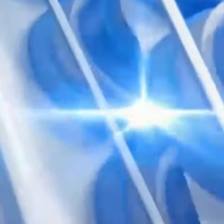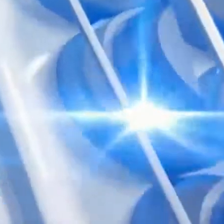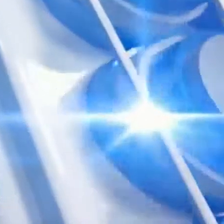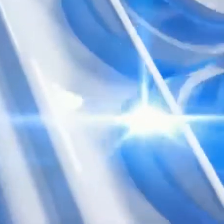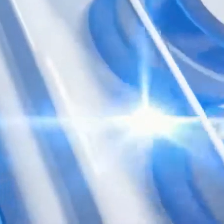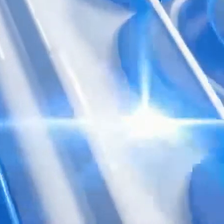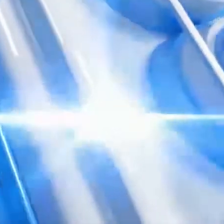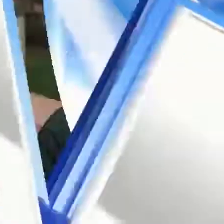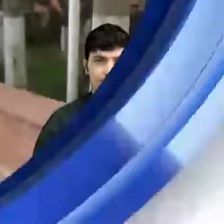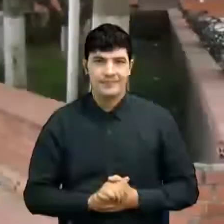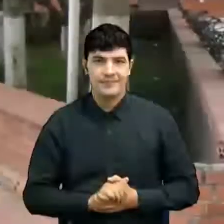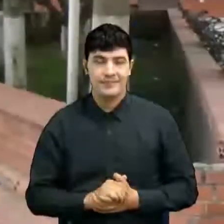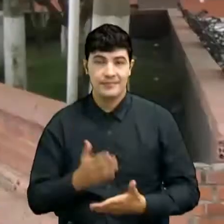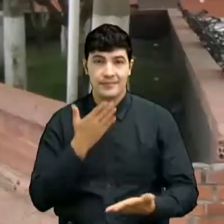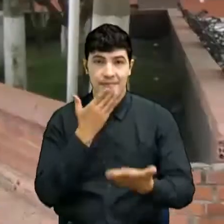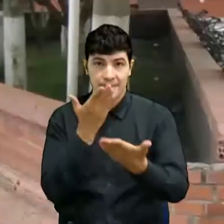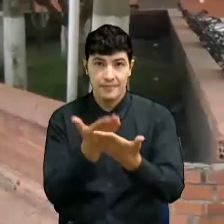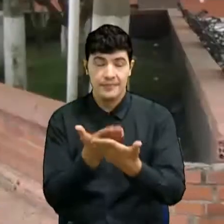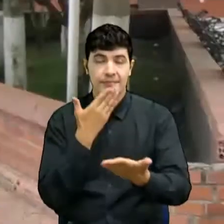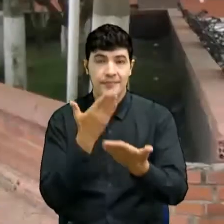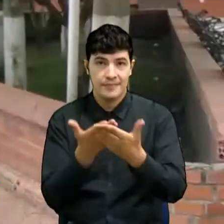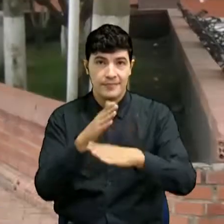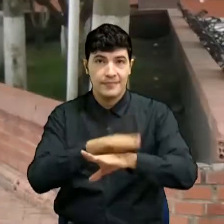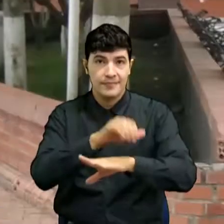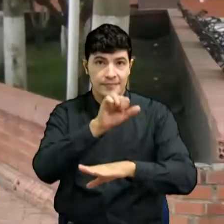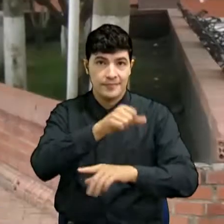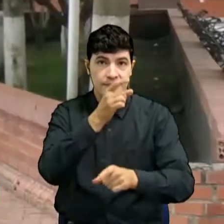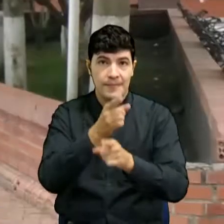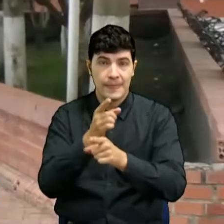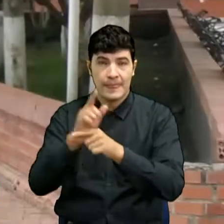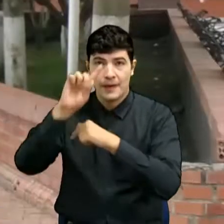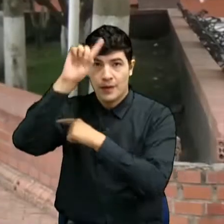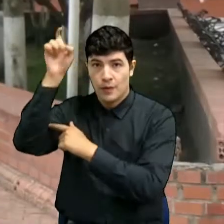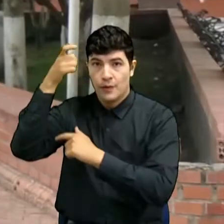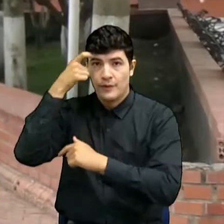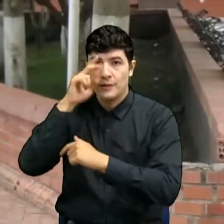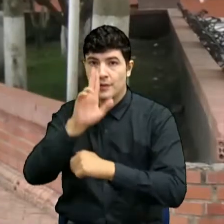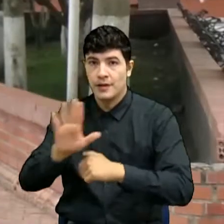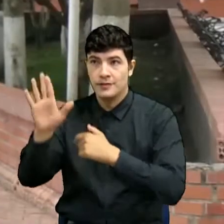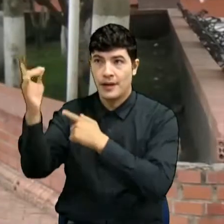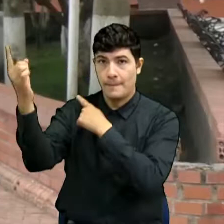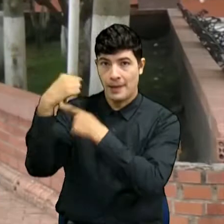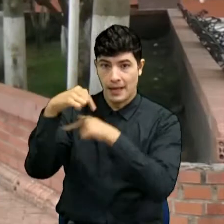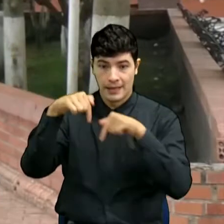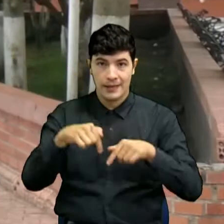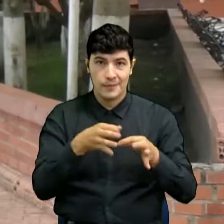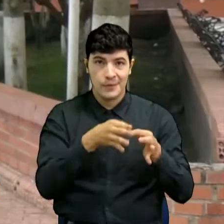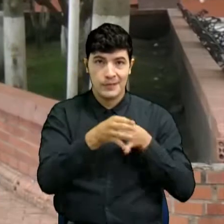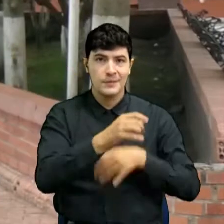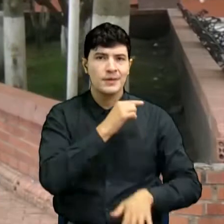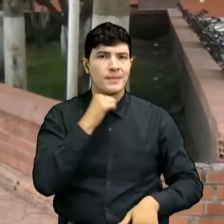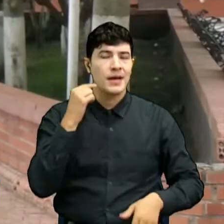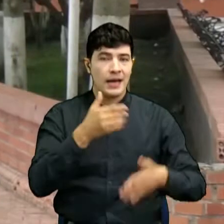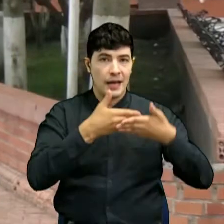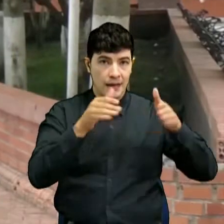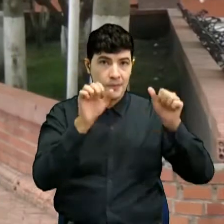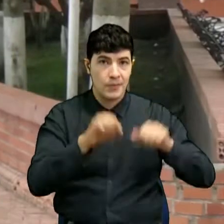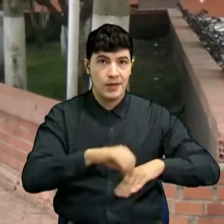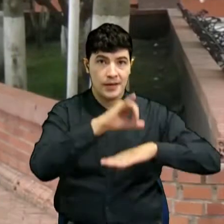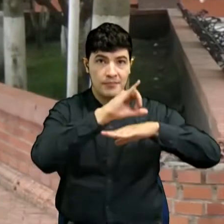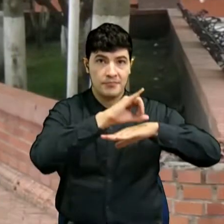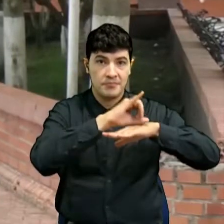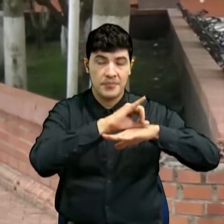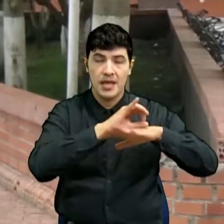Gracias, buenas tardes. Así es, pues una vez recibida la orden por parte del Gobierno Nacional para la apertura de los diferentes templos religiosos en el municipio de San